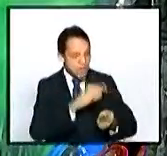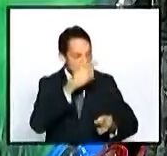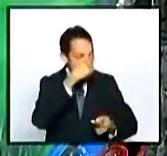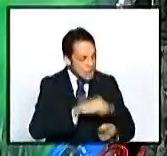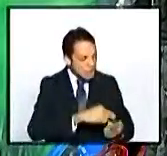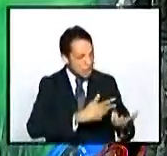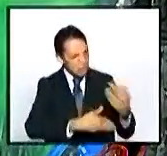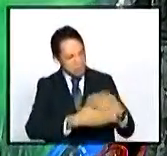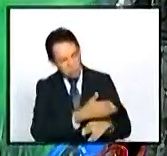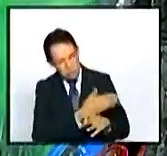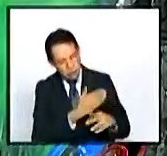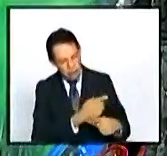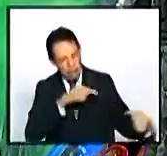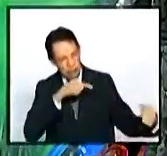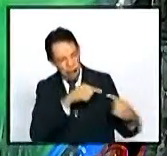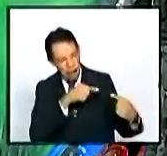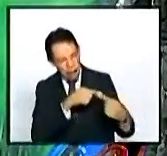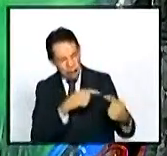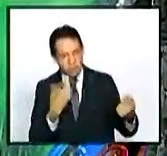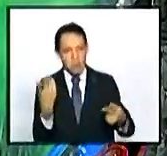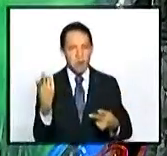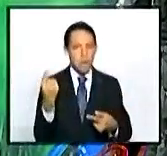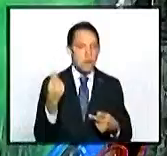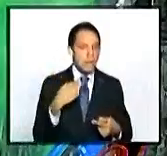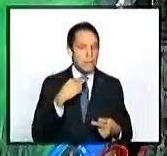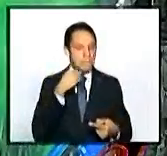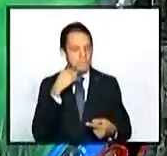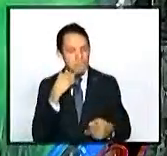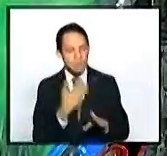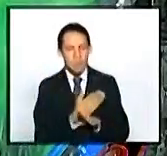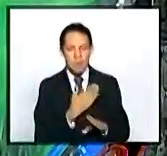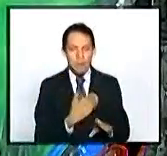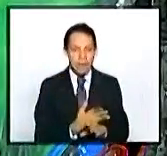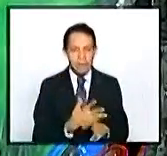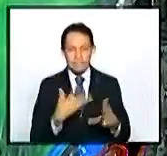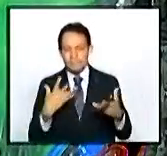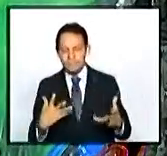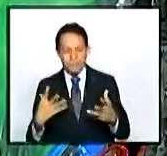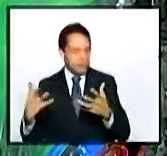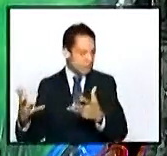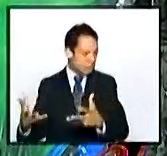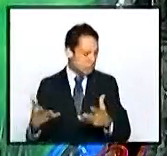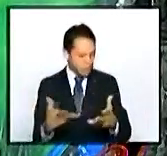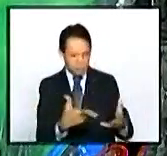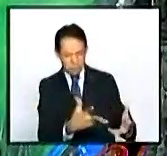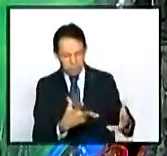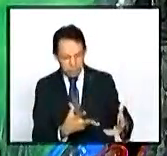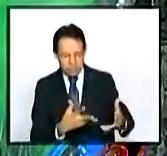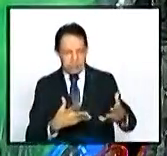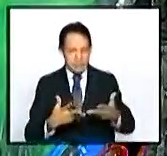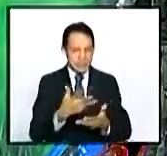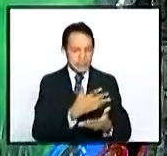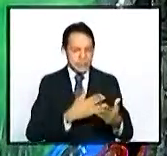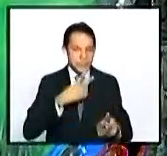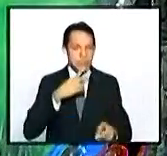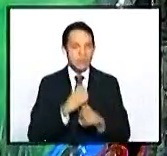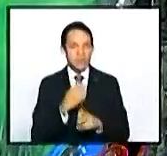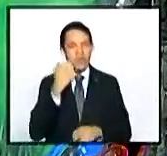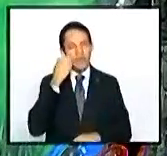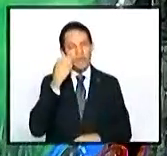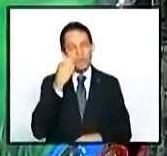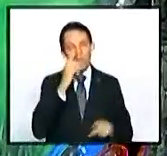hijos, esos estados económicos, esa presión de convivencia, los está llevando a la